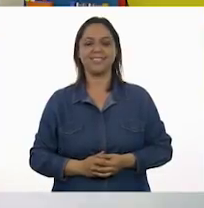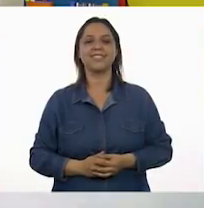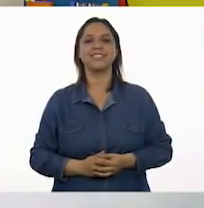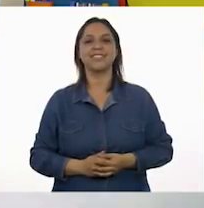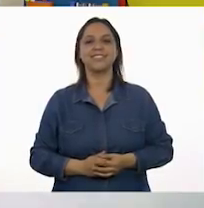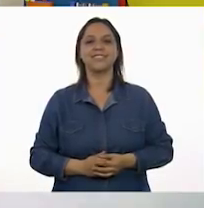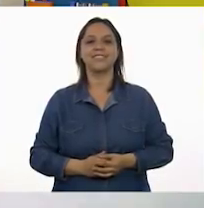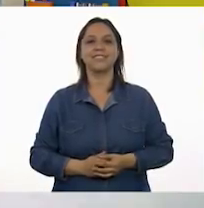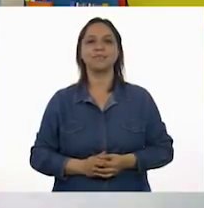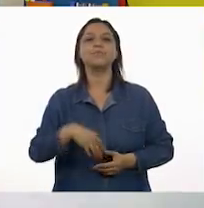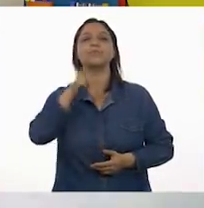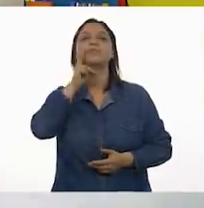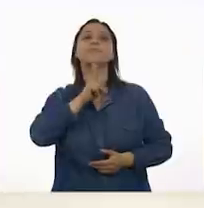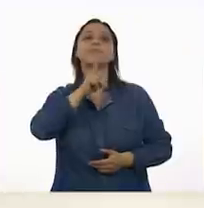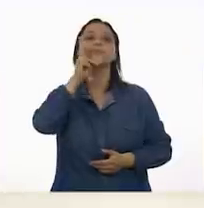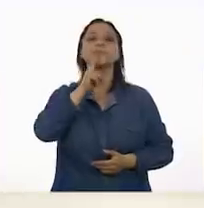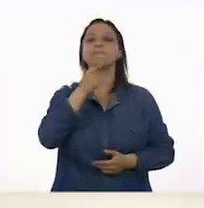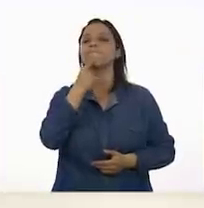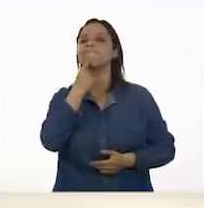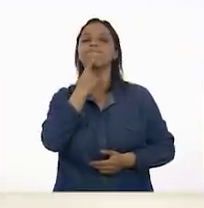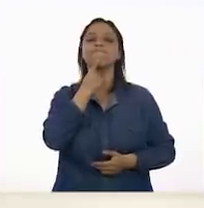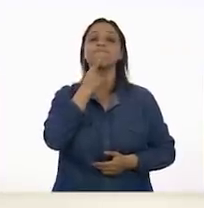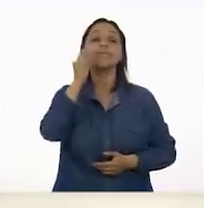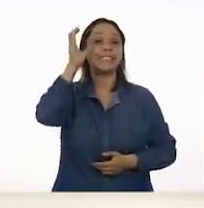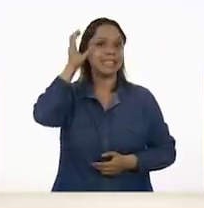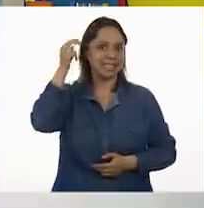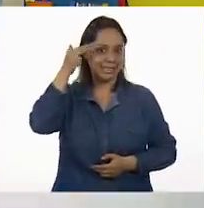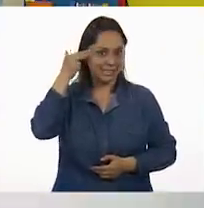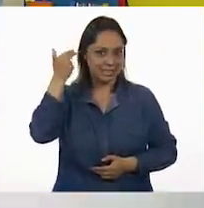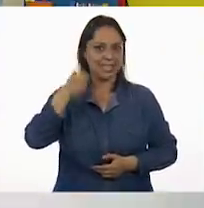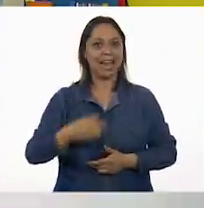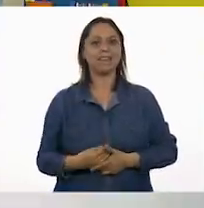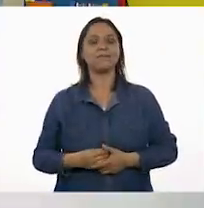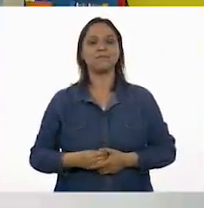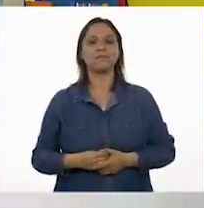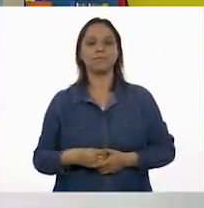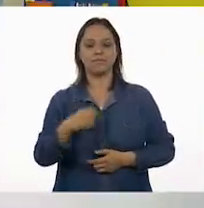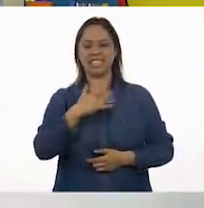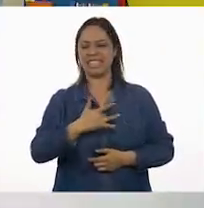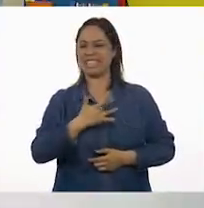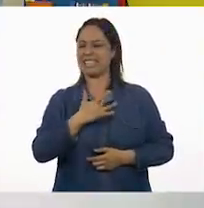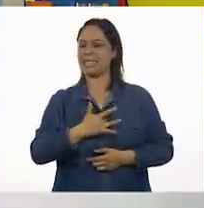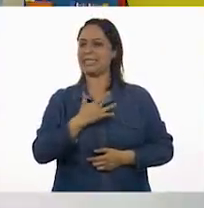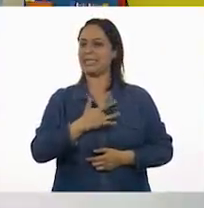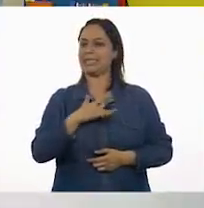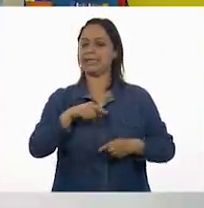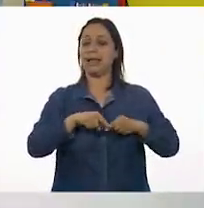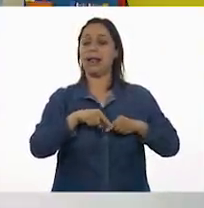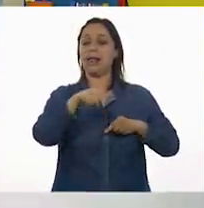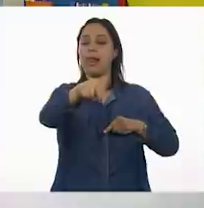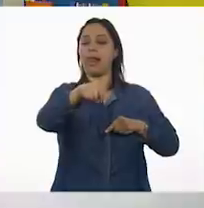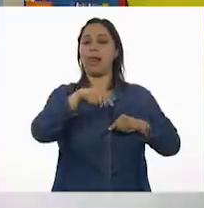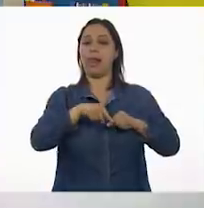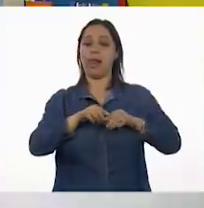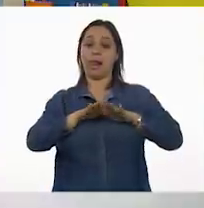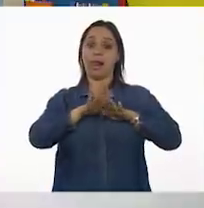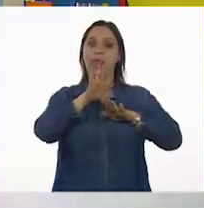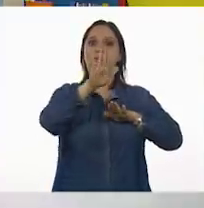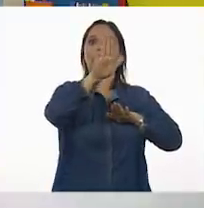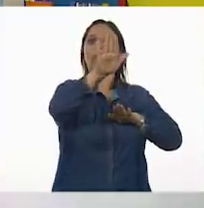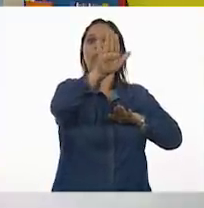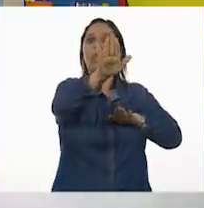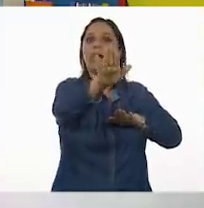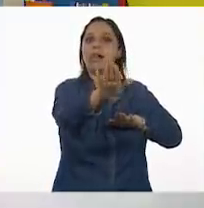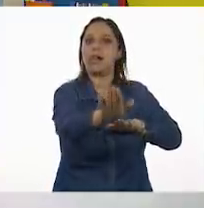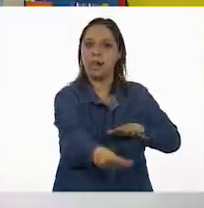A ver, voy a ir con China. Estoy a un paso de avestruz